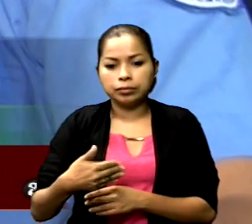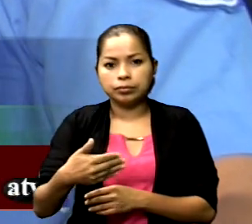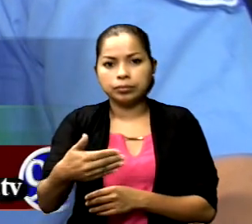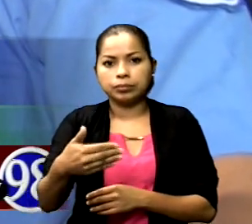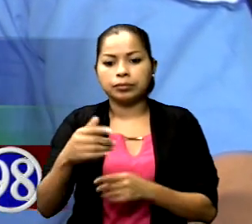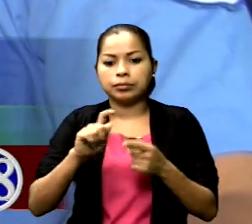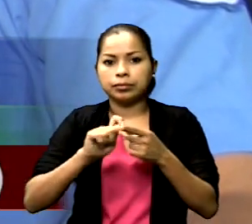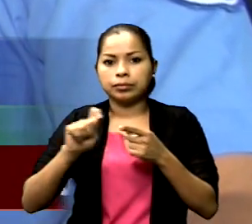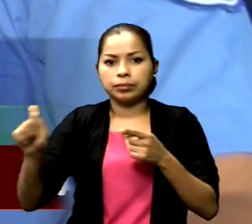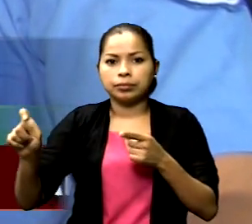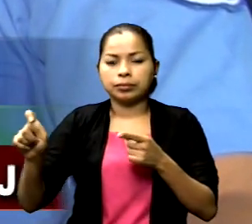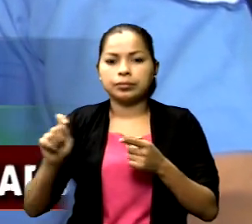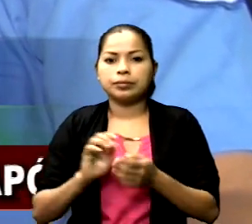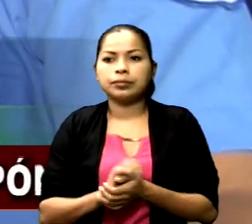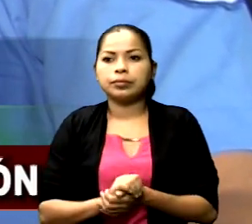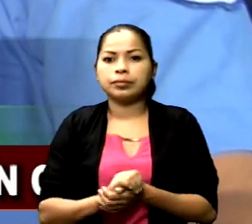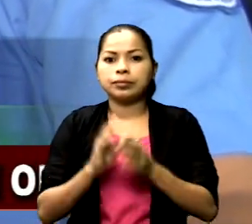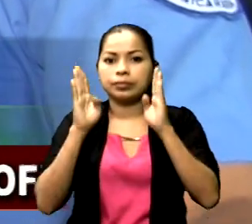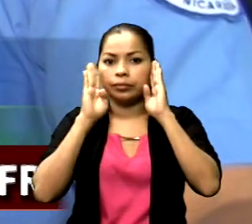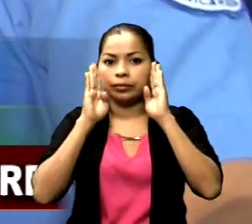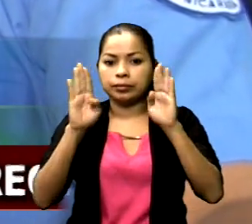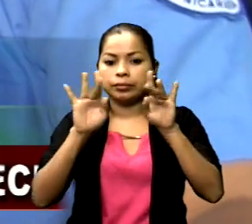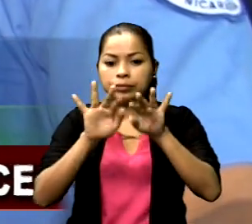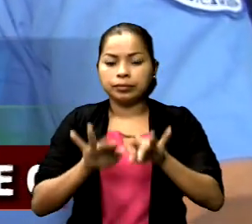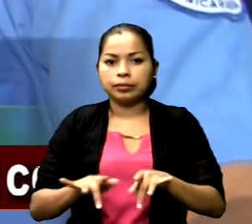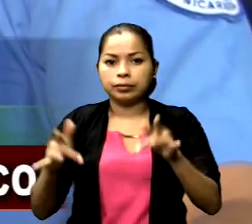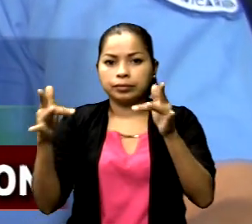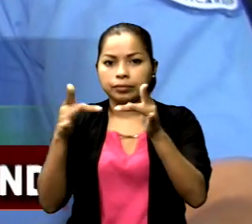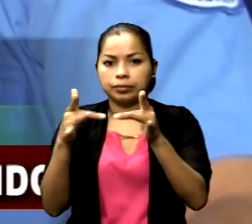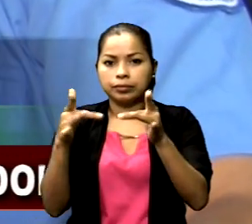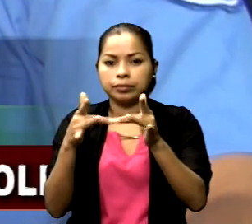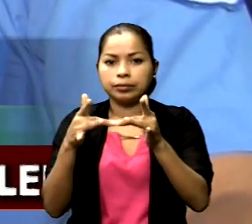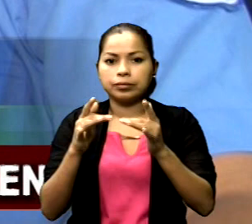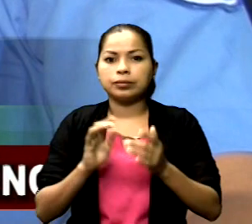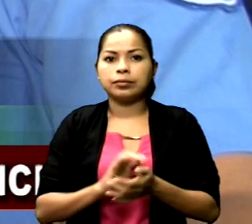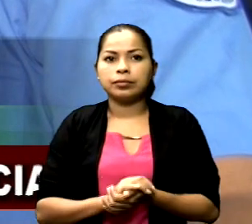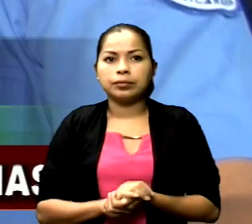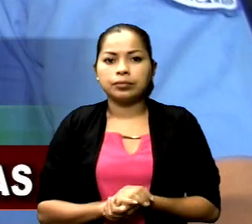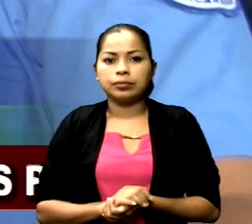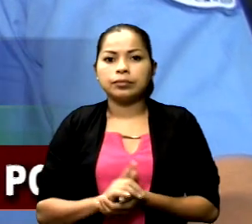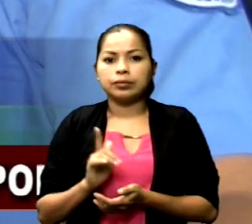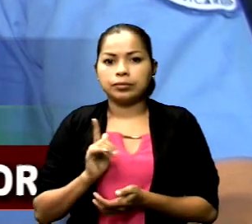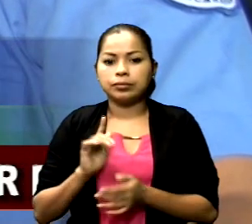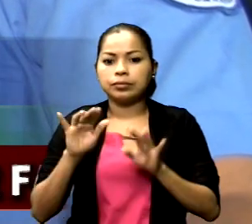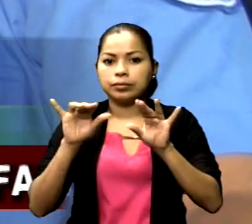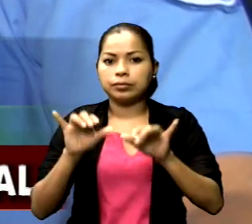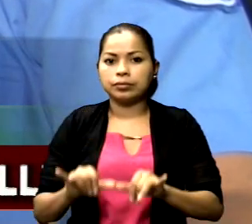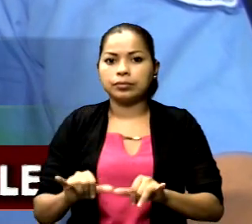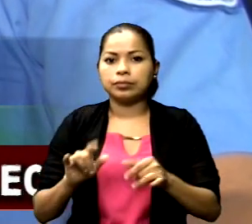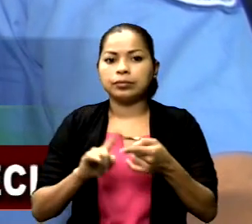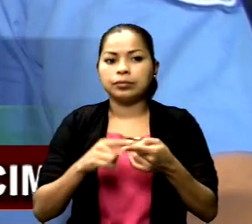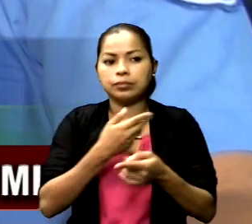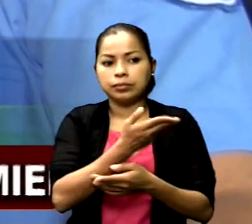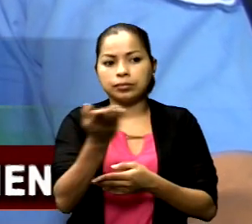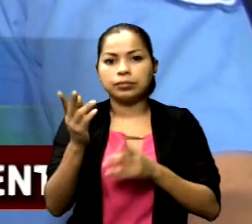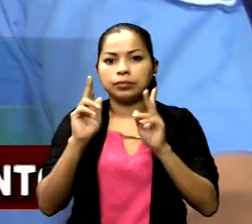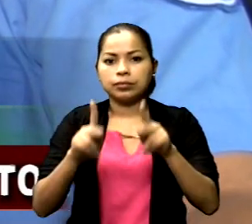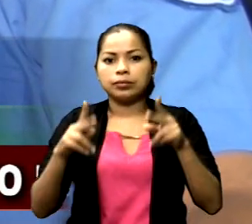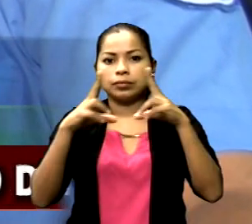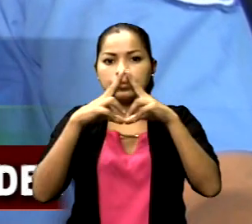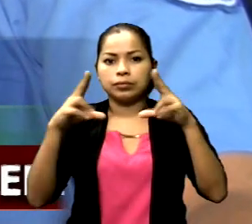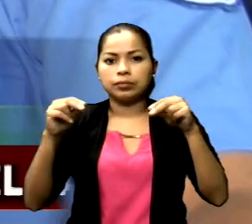de este mes, además de los servicios en línea, además del portal, tenemos también ya a la disposición de los nicaragüenses, de las